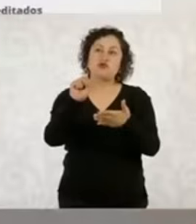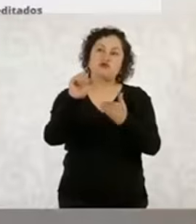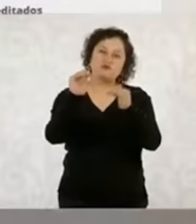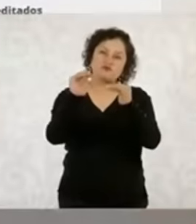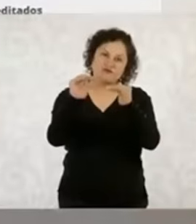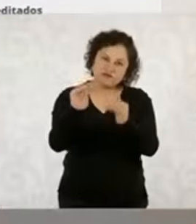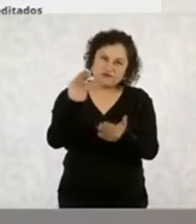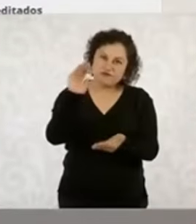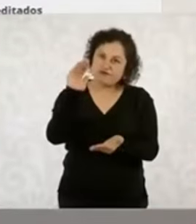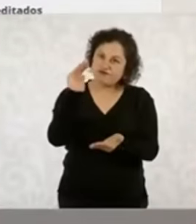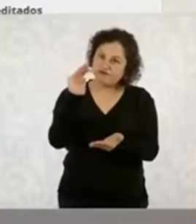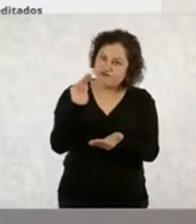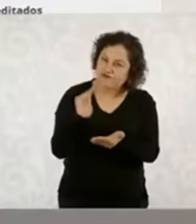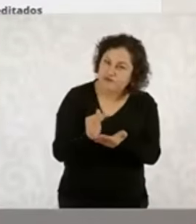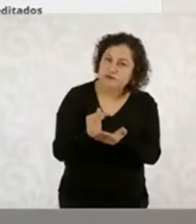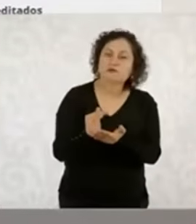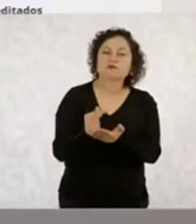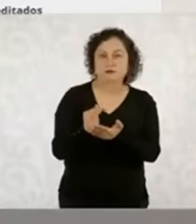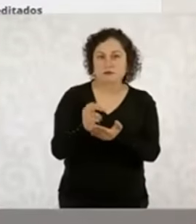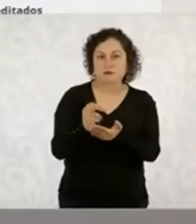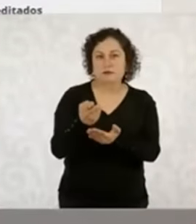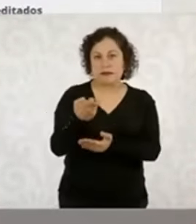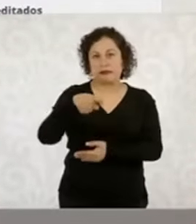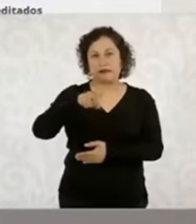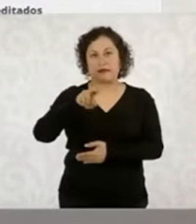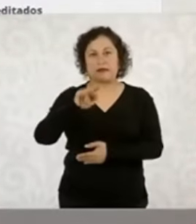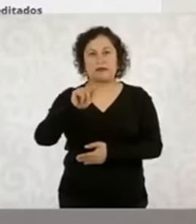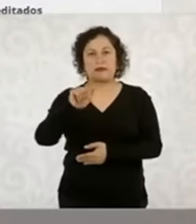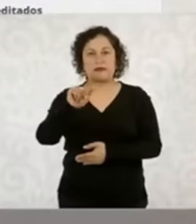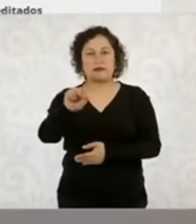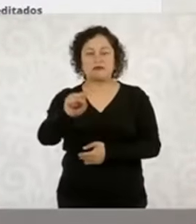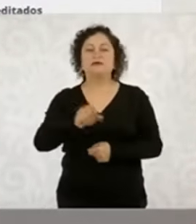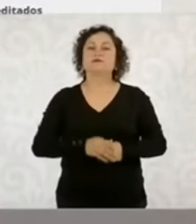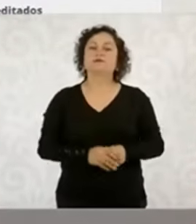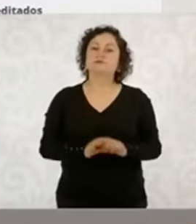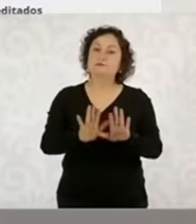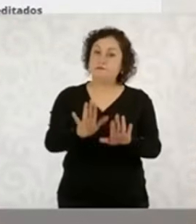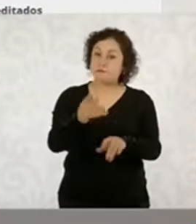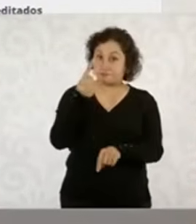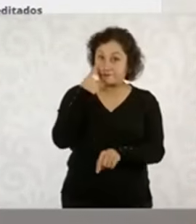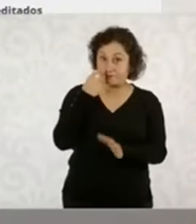Hay casos en donde hay personas que deben